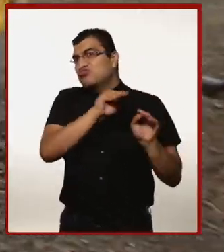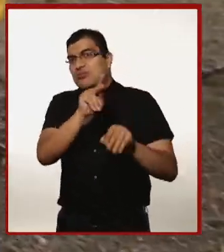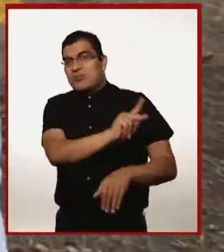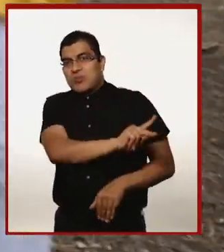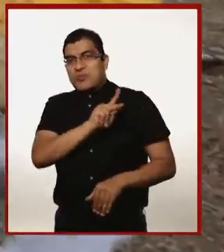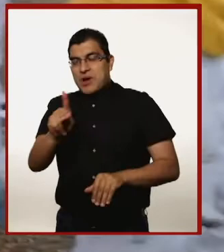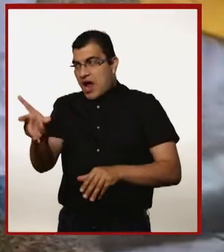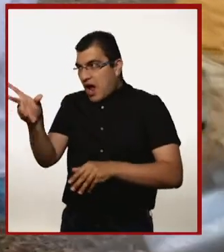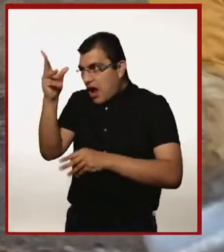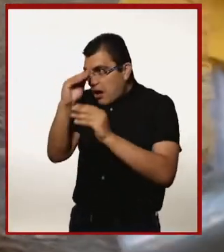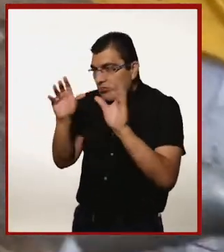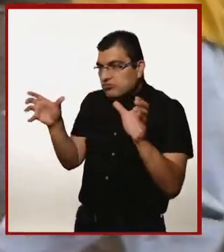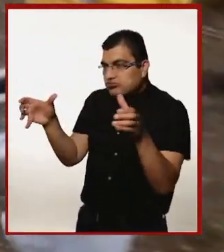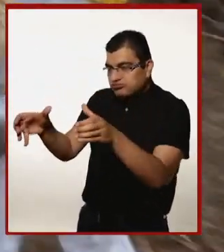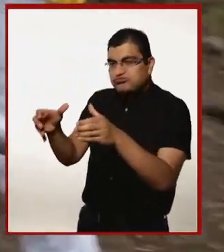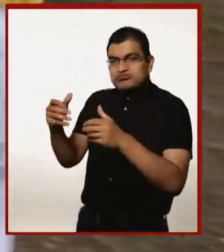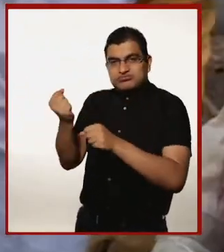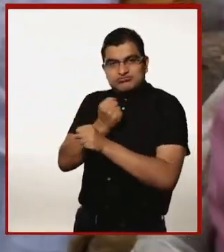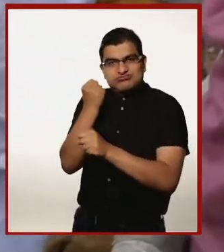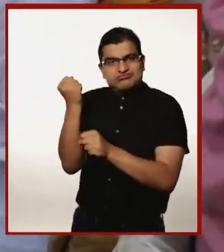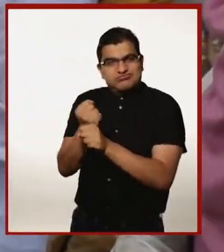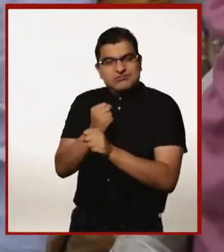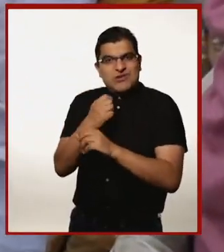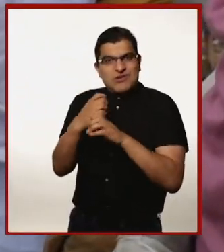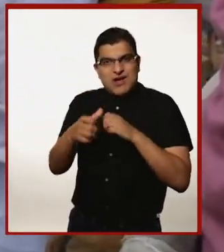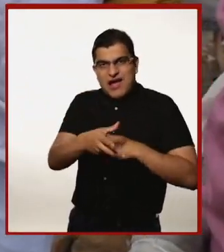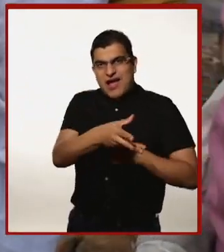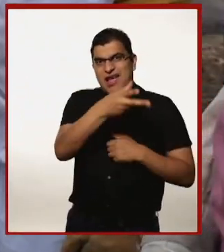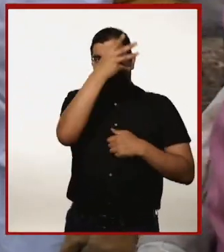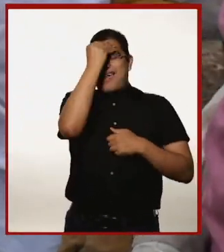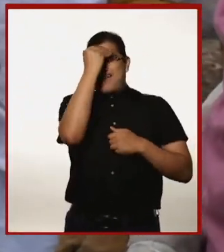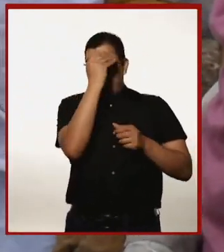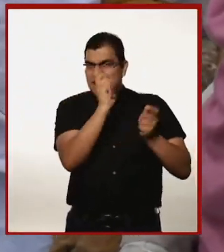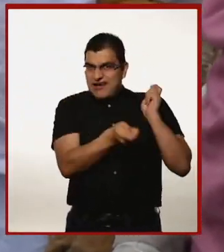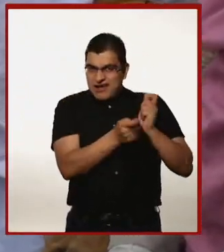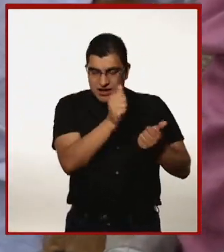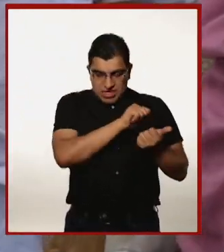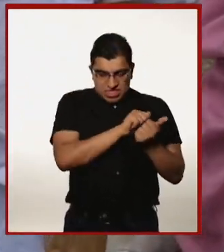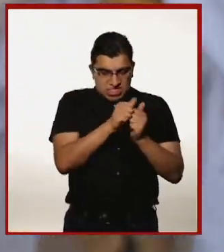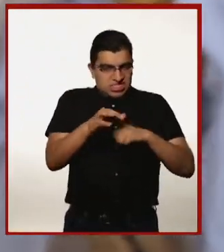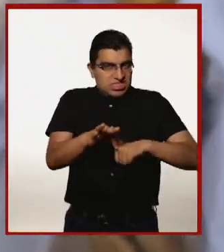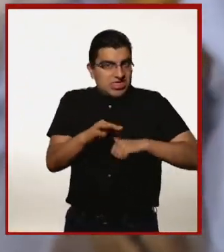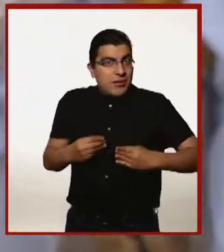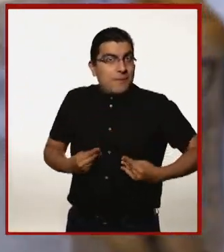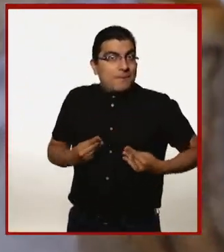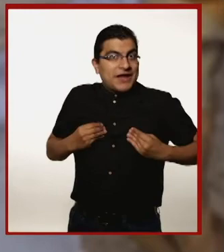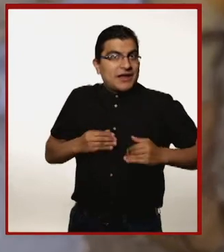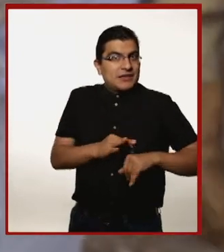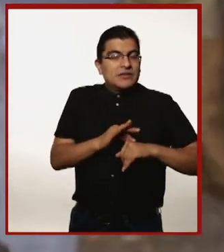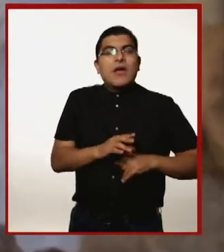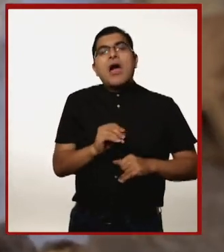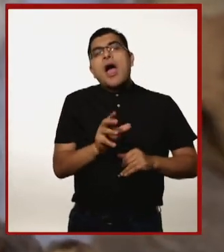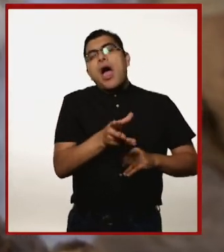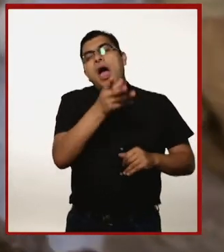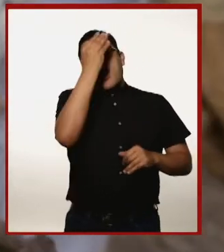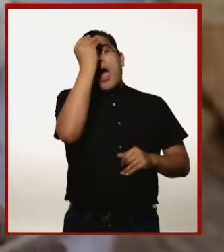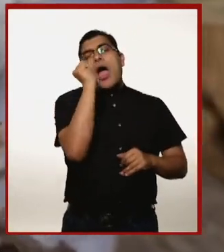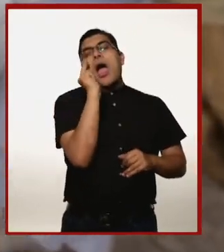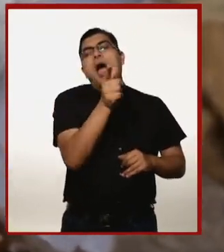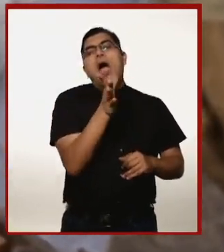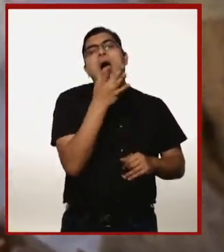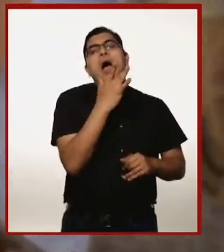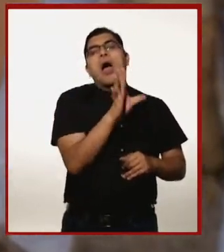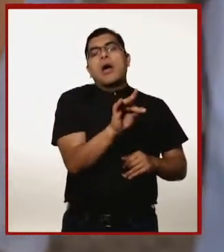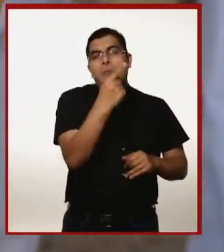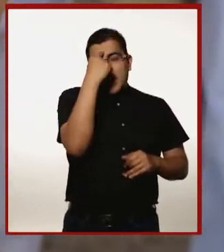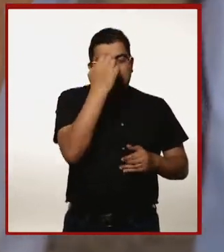que vamos aprendiendo y desarrollando todas esas habilidades, donde los conocimientos se vuelven vida, digamos, no se queda como